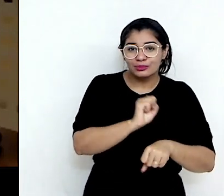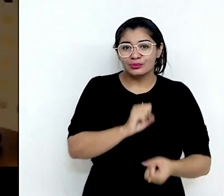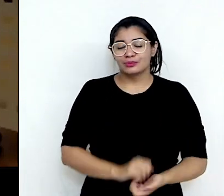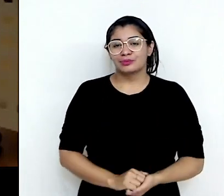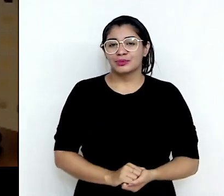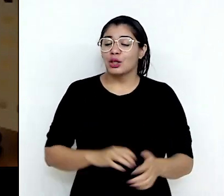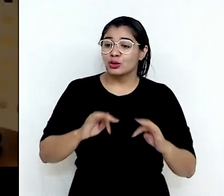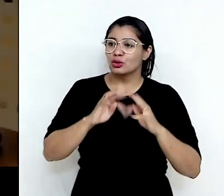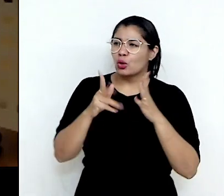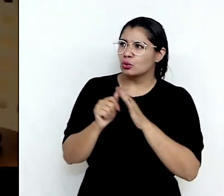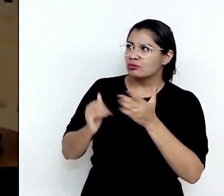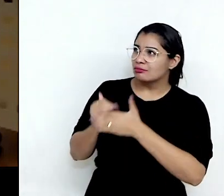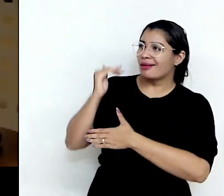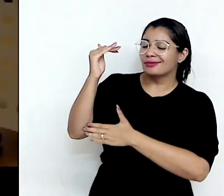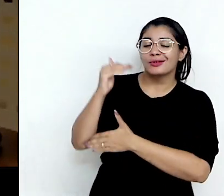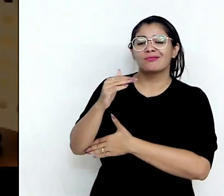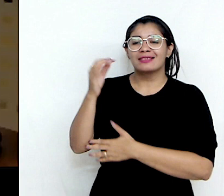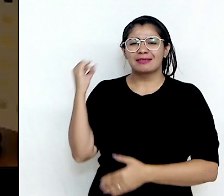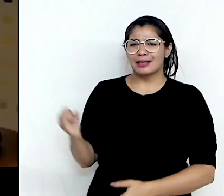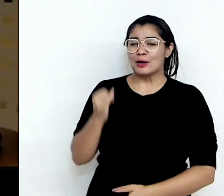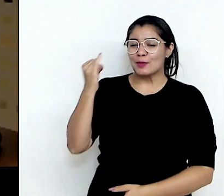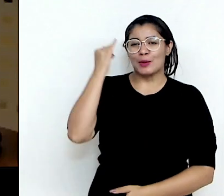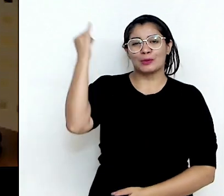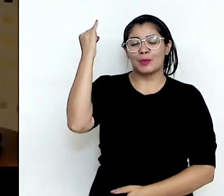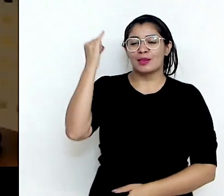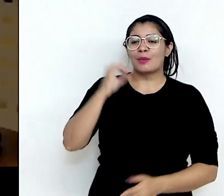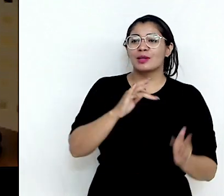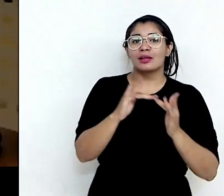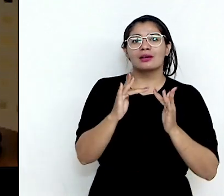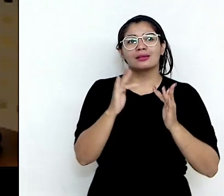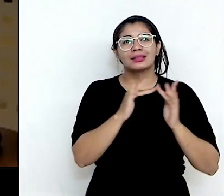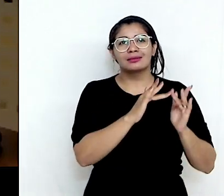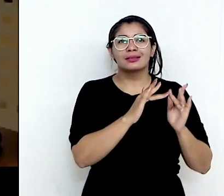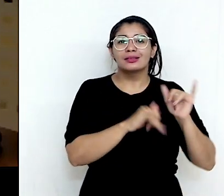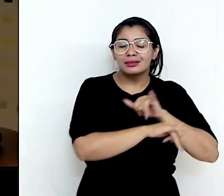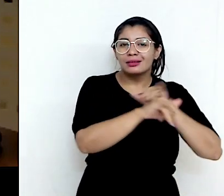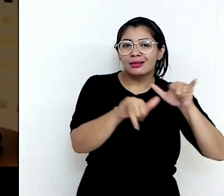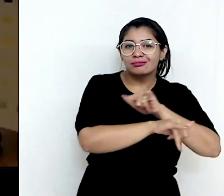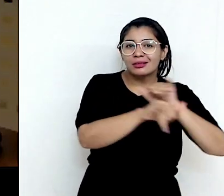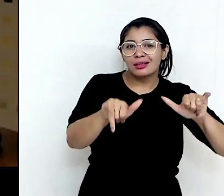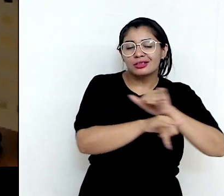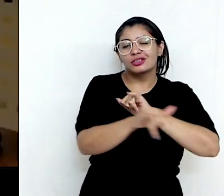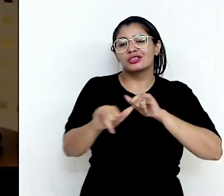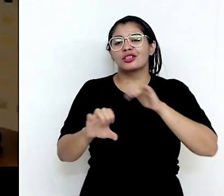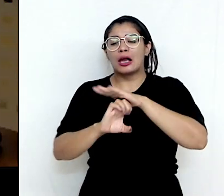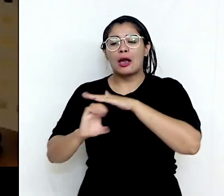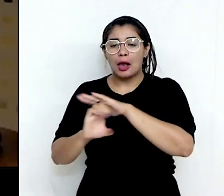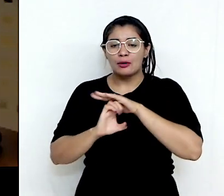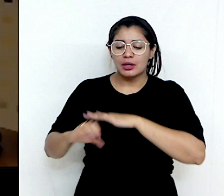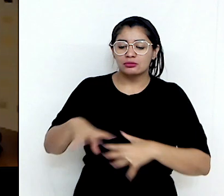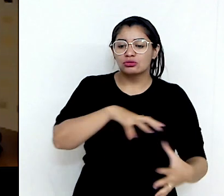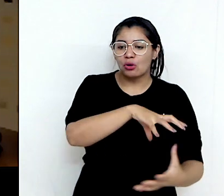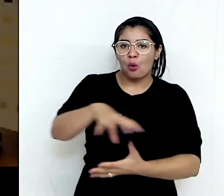despliegues son fundamentales para la instalación, por ejemplo, de data centers de empresas multinacionales de alcance